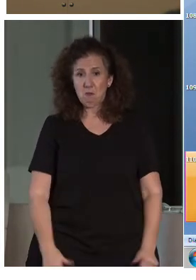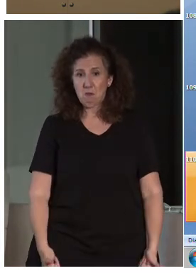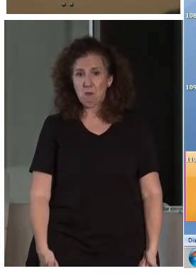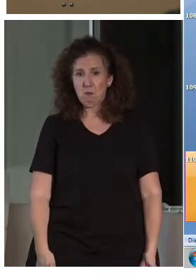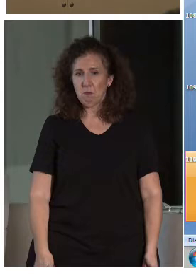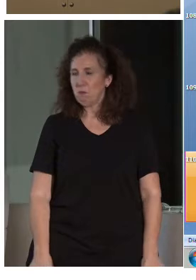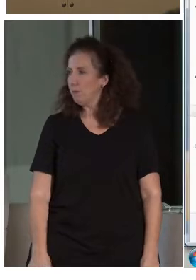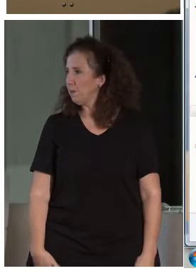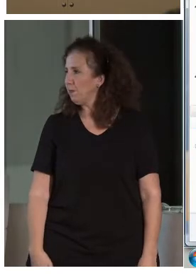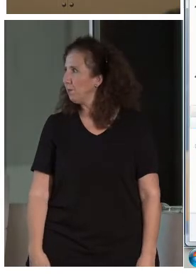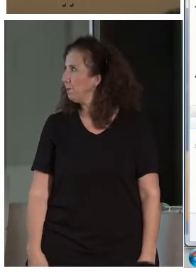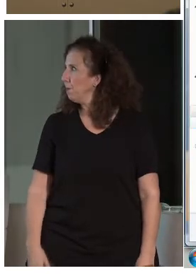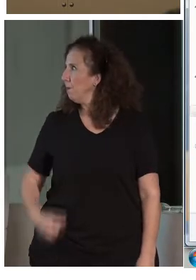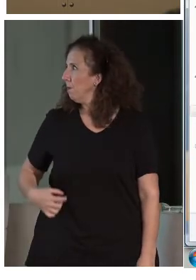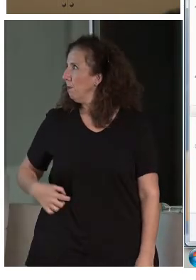Pues mira, primera, si quieres...